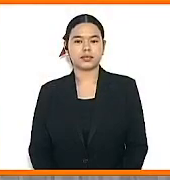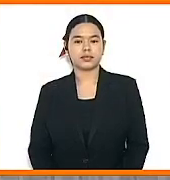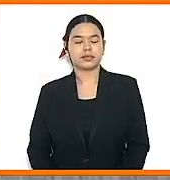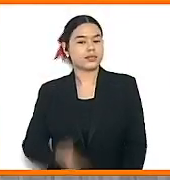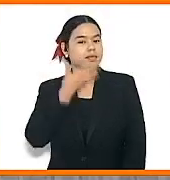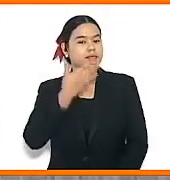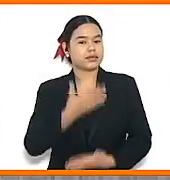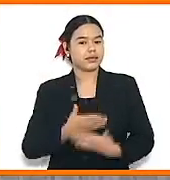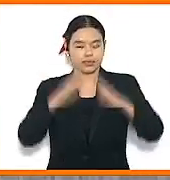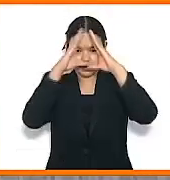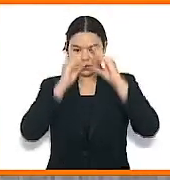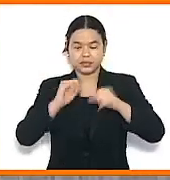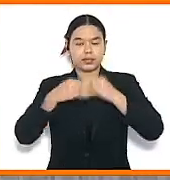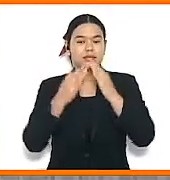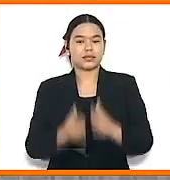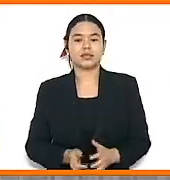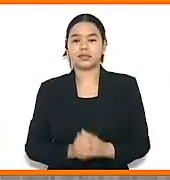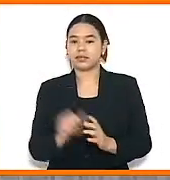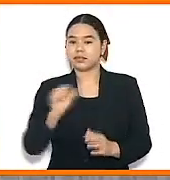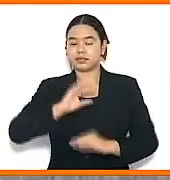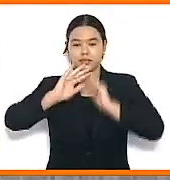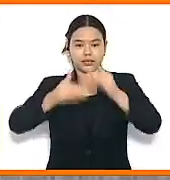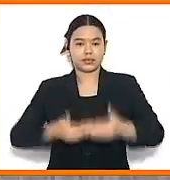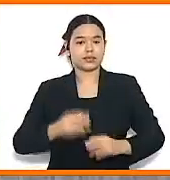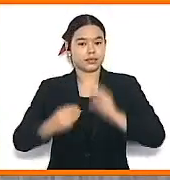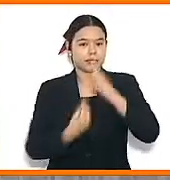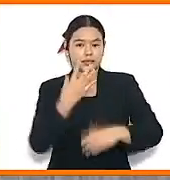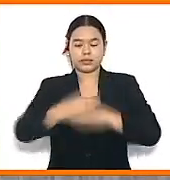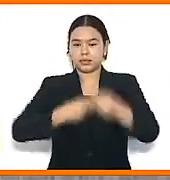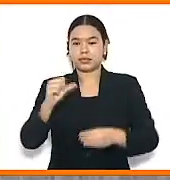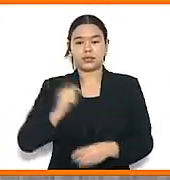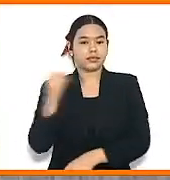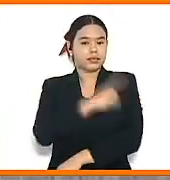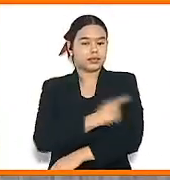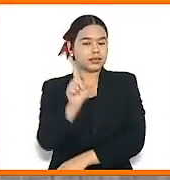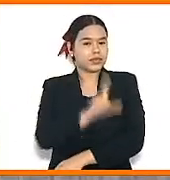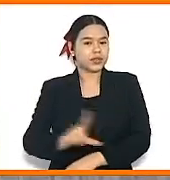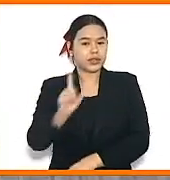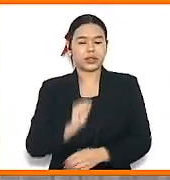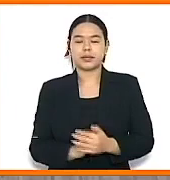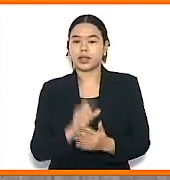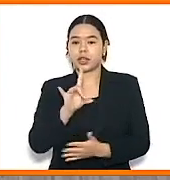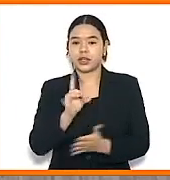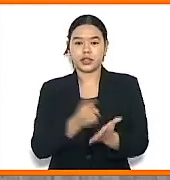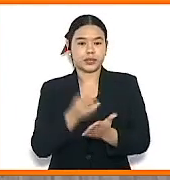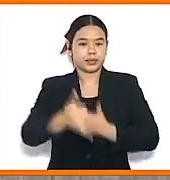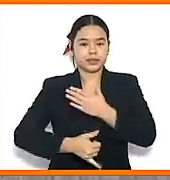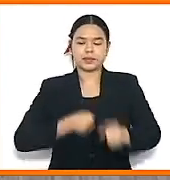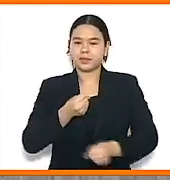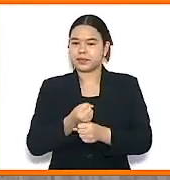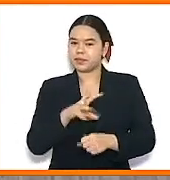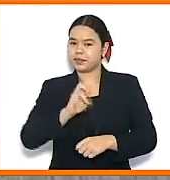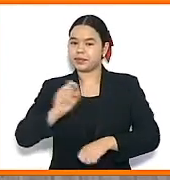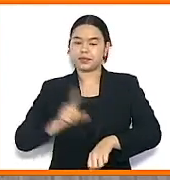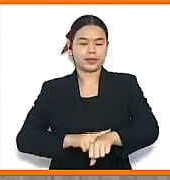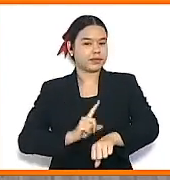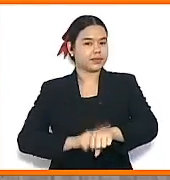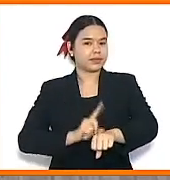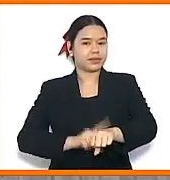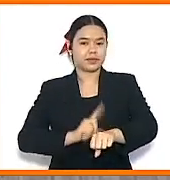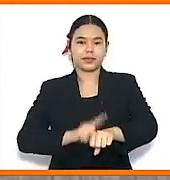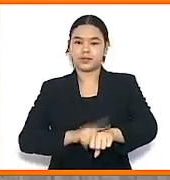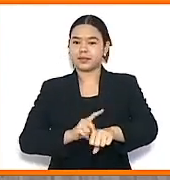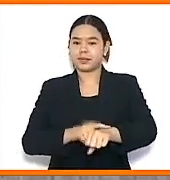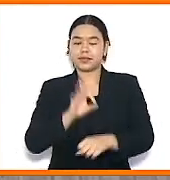Muy buenas noches, queridos jugadores. Bienvenidos a un sorteo más el día de hoy, lunes 8 de mayo del año 2023. El reloj está marcando